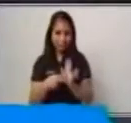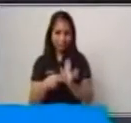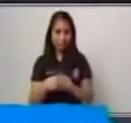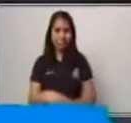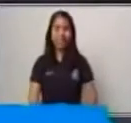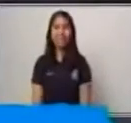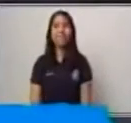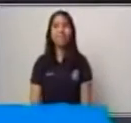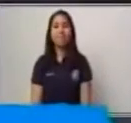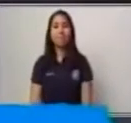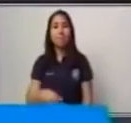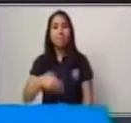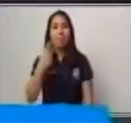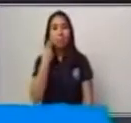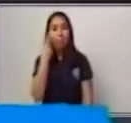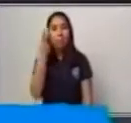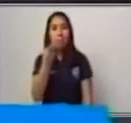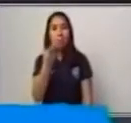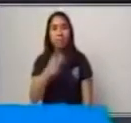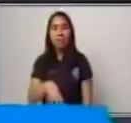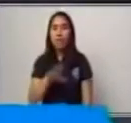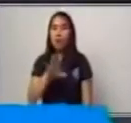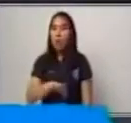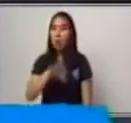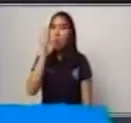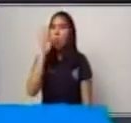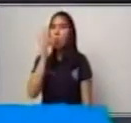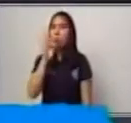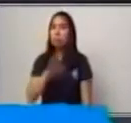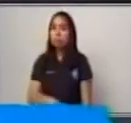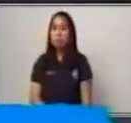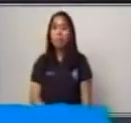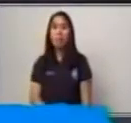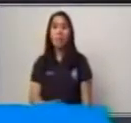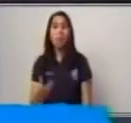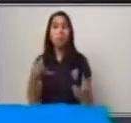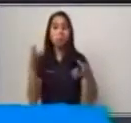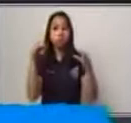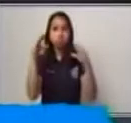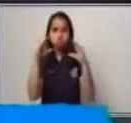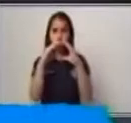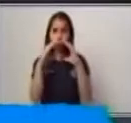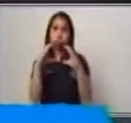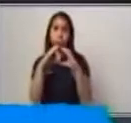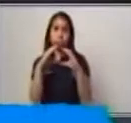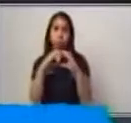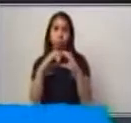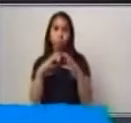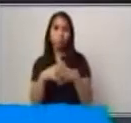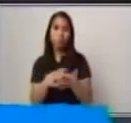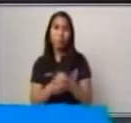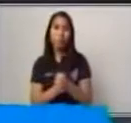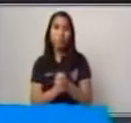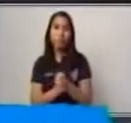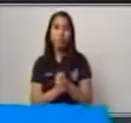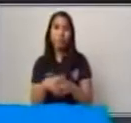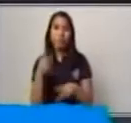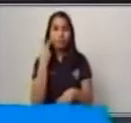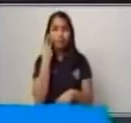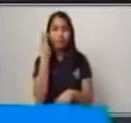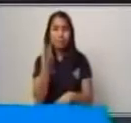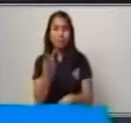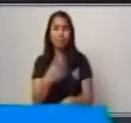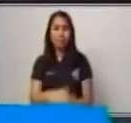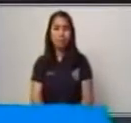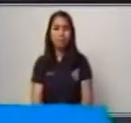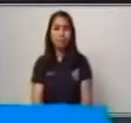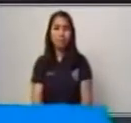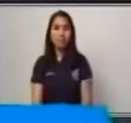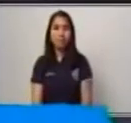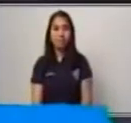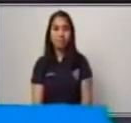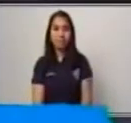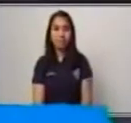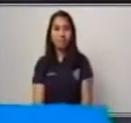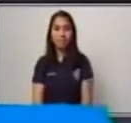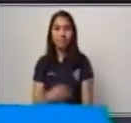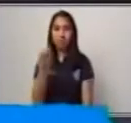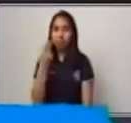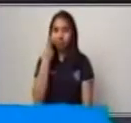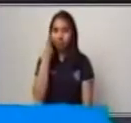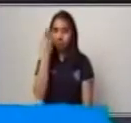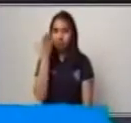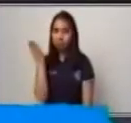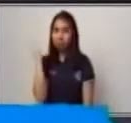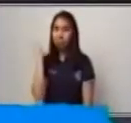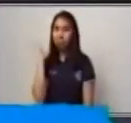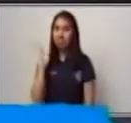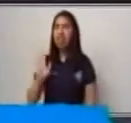último verso. Un rubor de manzana tiembla en los tejadillos. ¿Qué te evoca este verso?